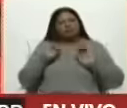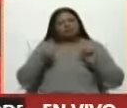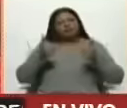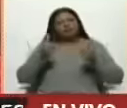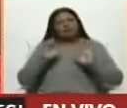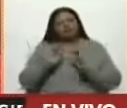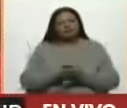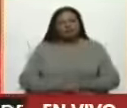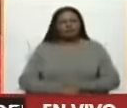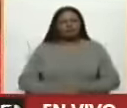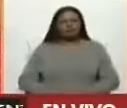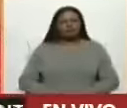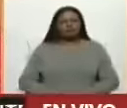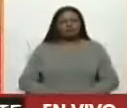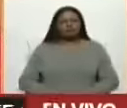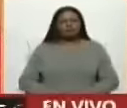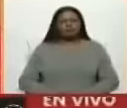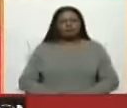pues.